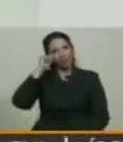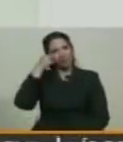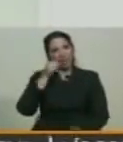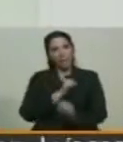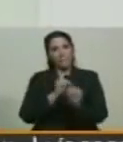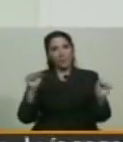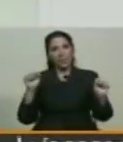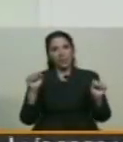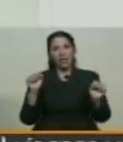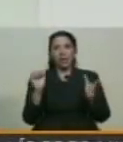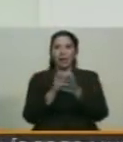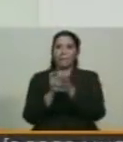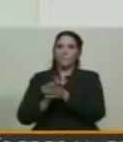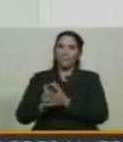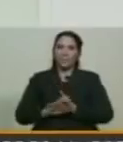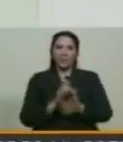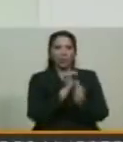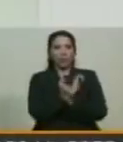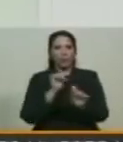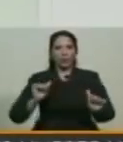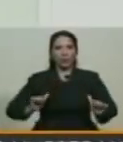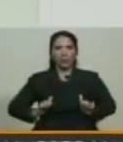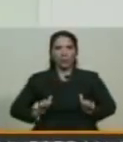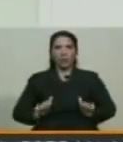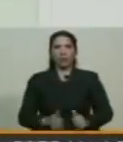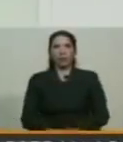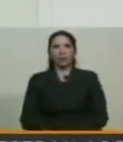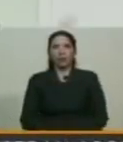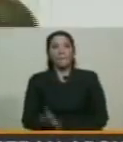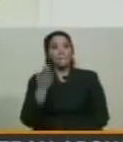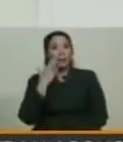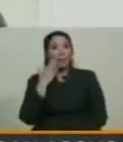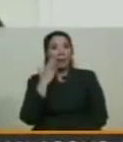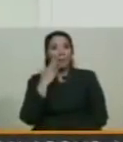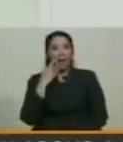con los compañeros de la Fuerza Armada Nacional Bolivariana, bueno, cuando mi mamá me llevaba